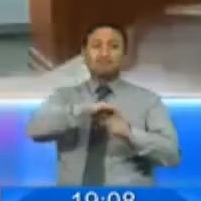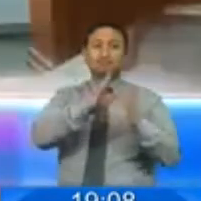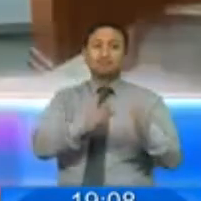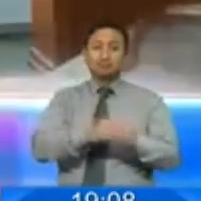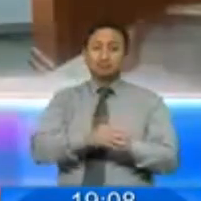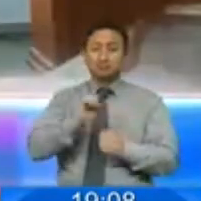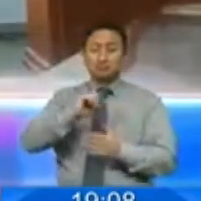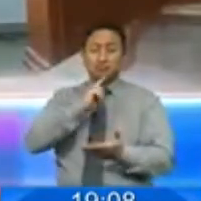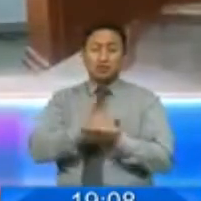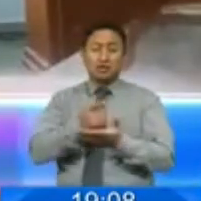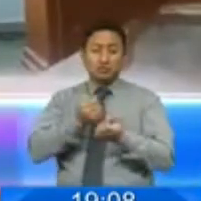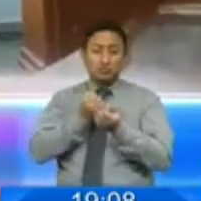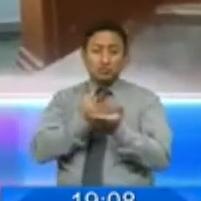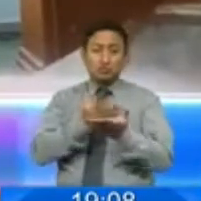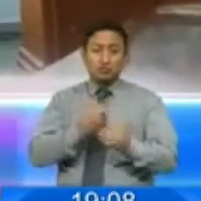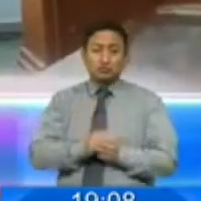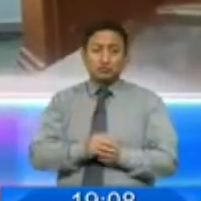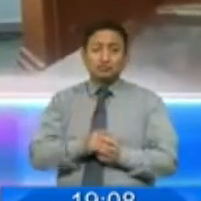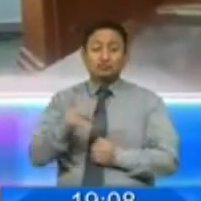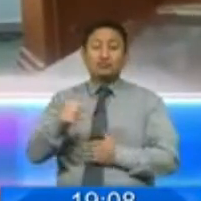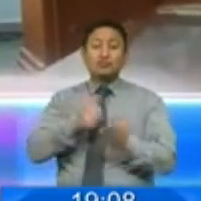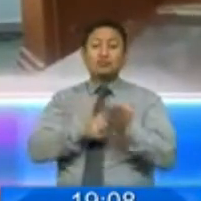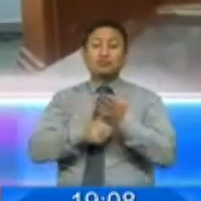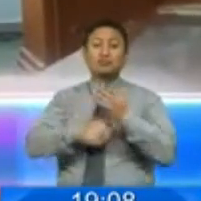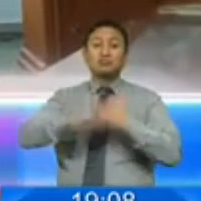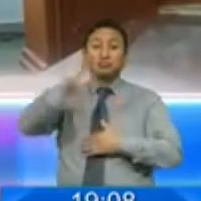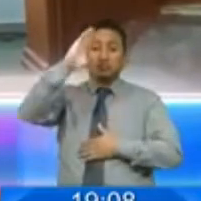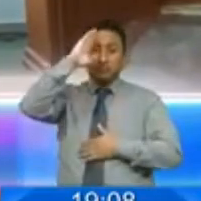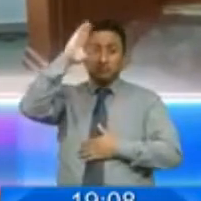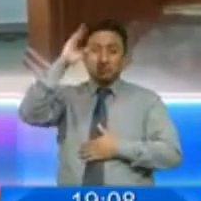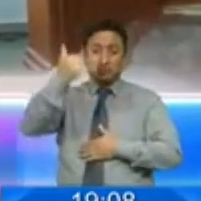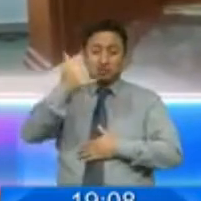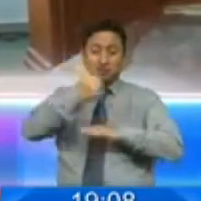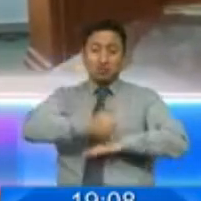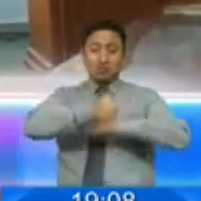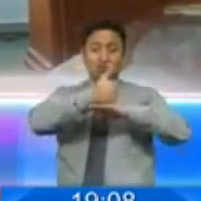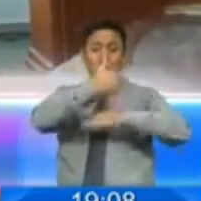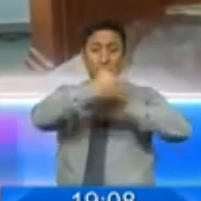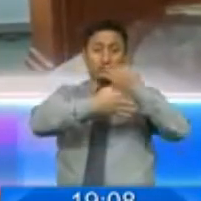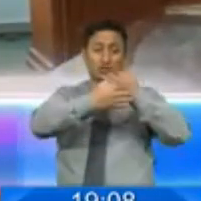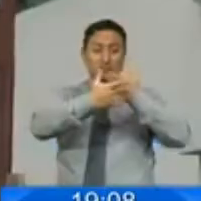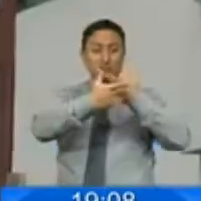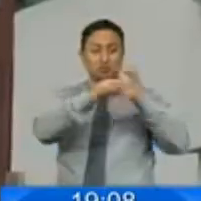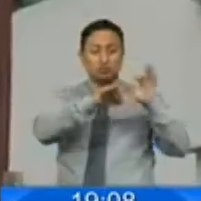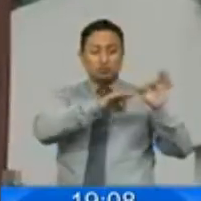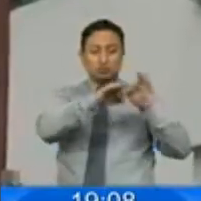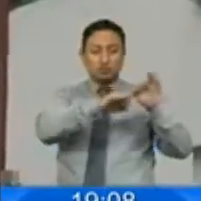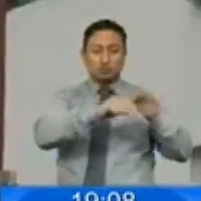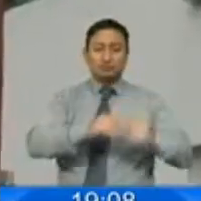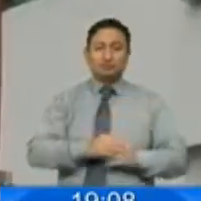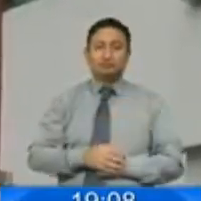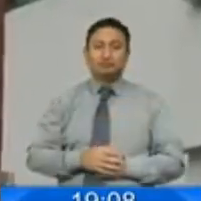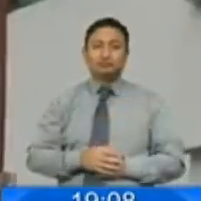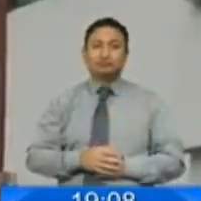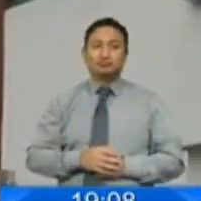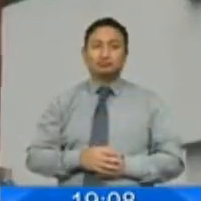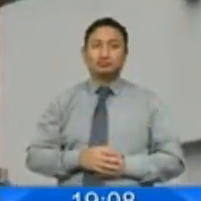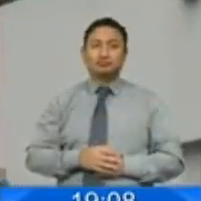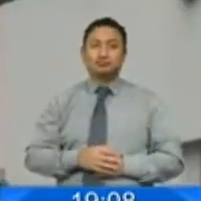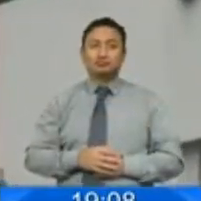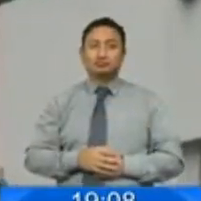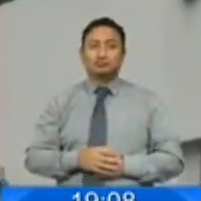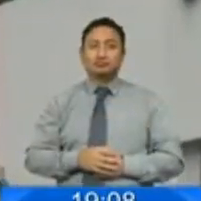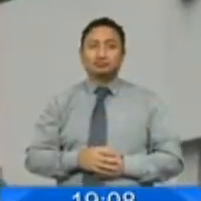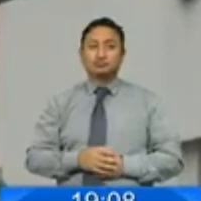de Interpol y manifestó que será el Ministerio del Interior quien se dirija a las autoridades judiciales competentes sobre este particular. Las mismas,